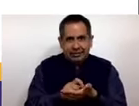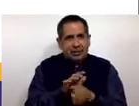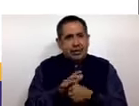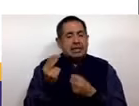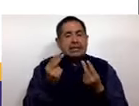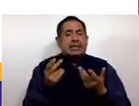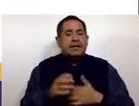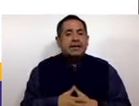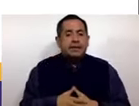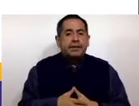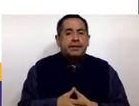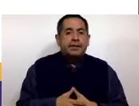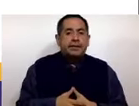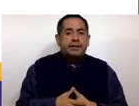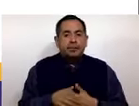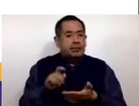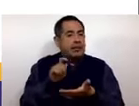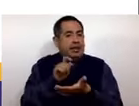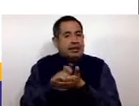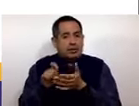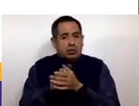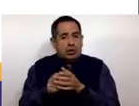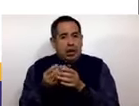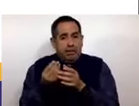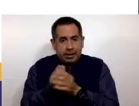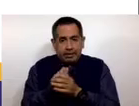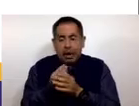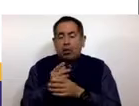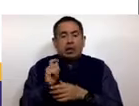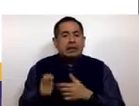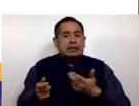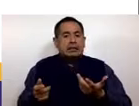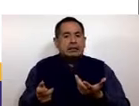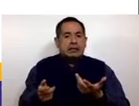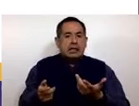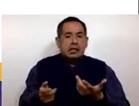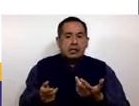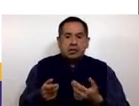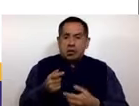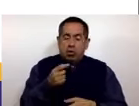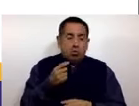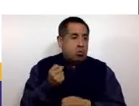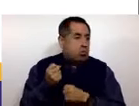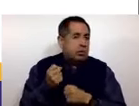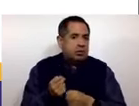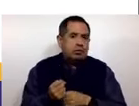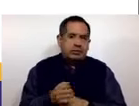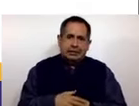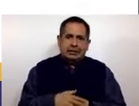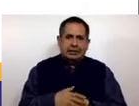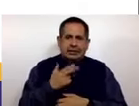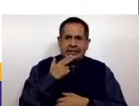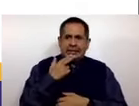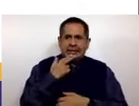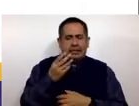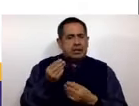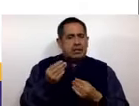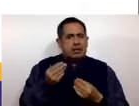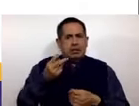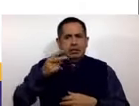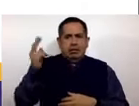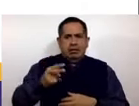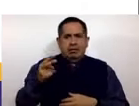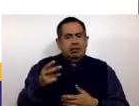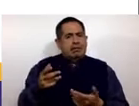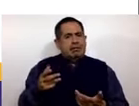La escritura de lo privado de las mujeres es súper potente, es una potencia de verdad, así que